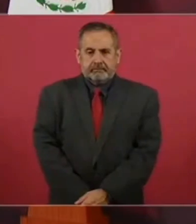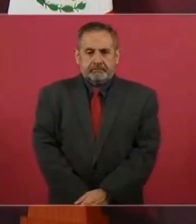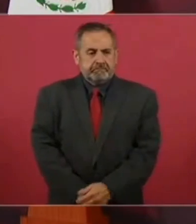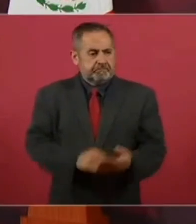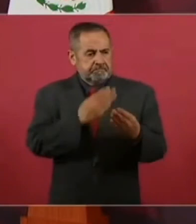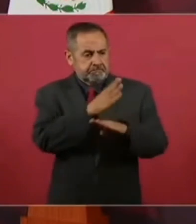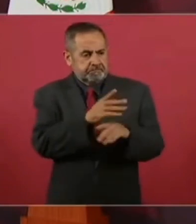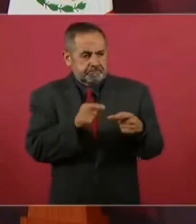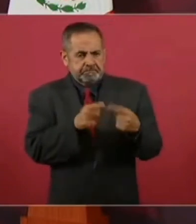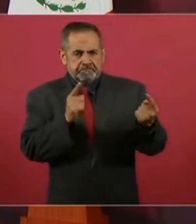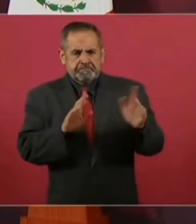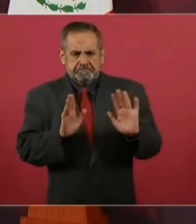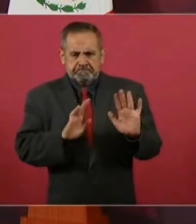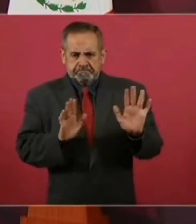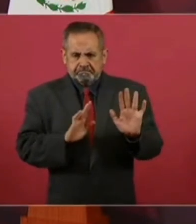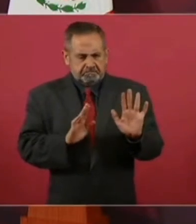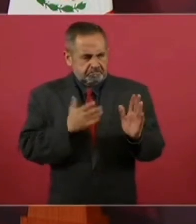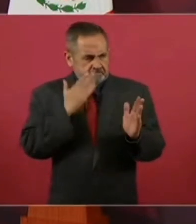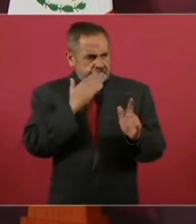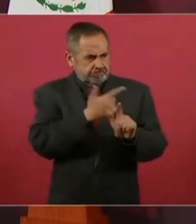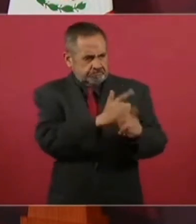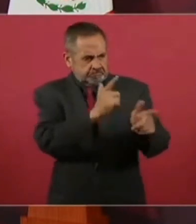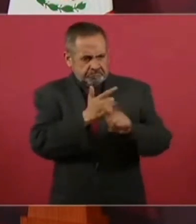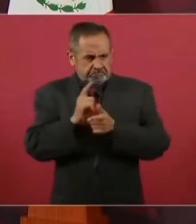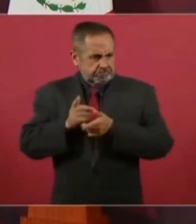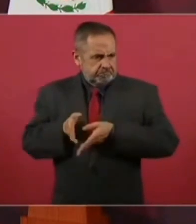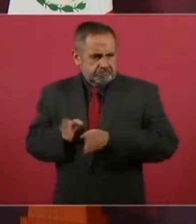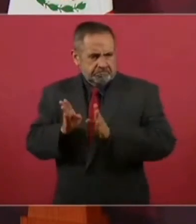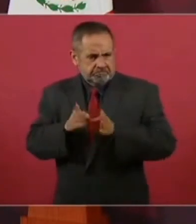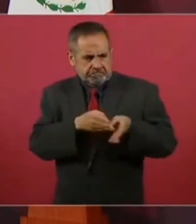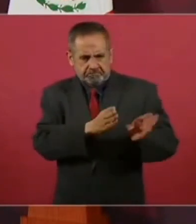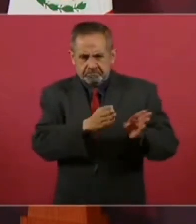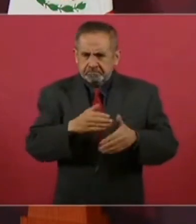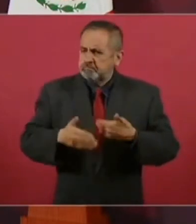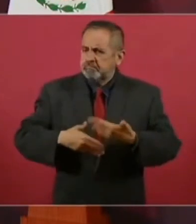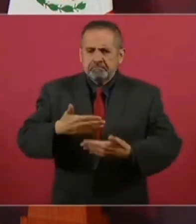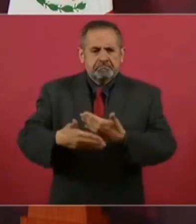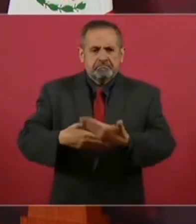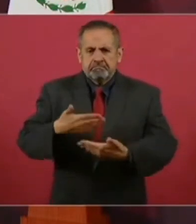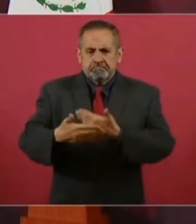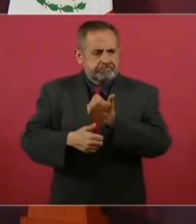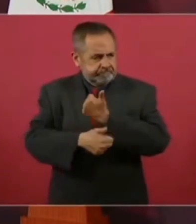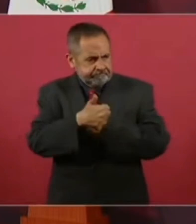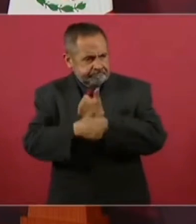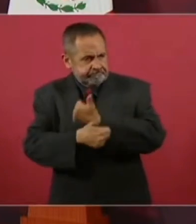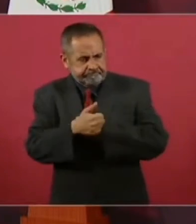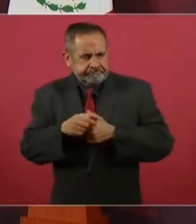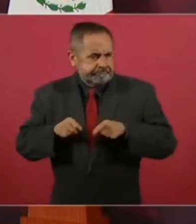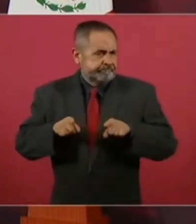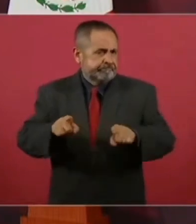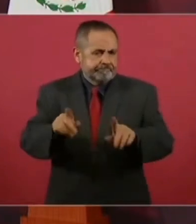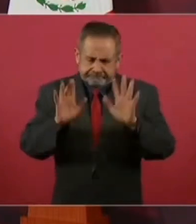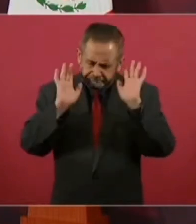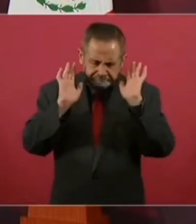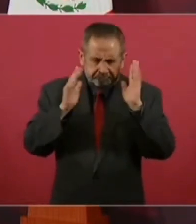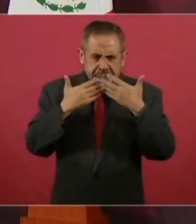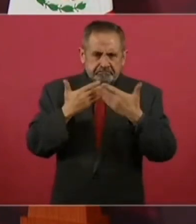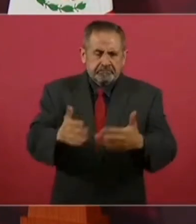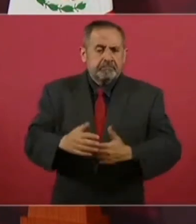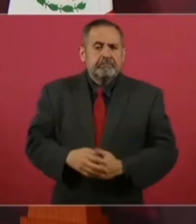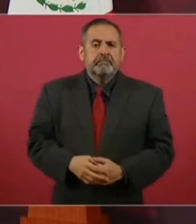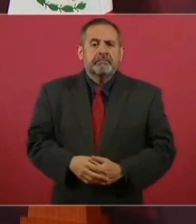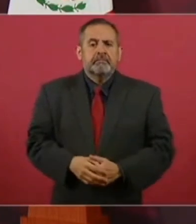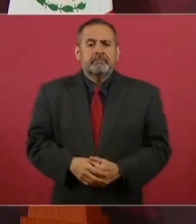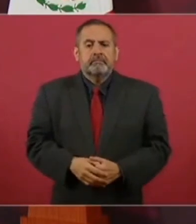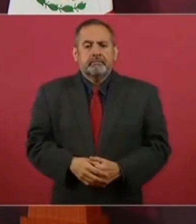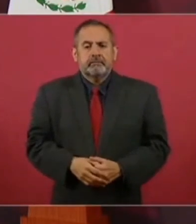como nosotros. O sea, vamos a que haya competencia. ¿Cómo es posible de